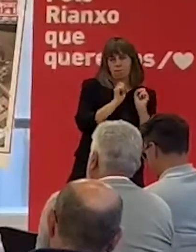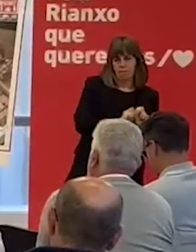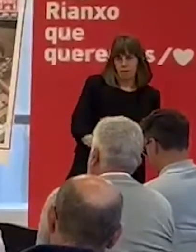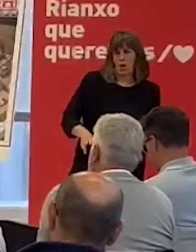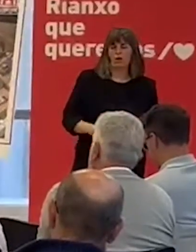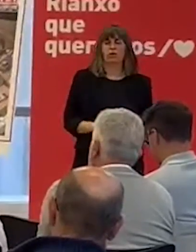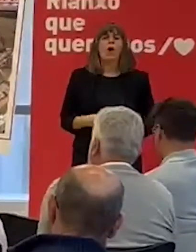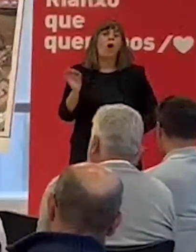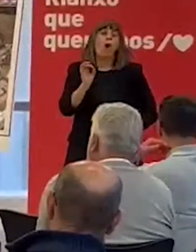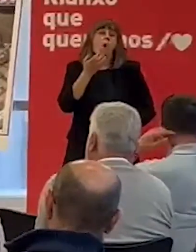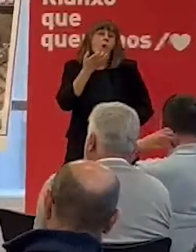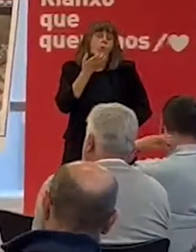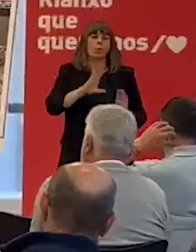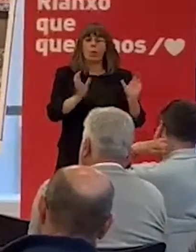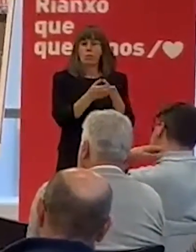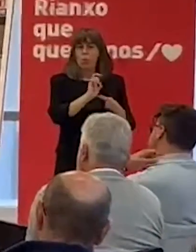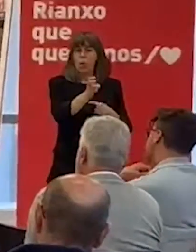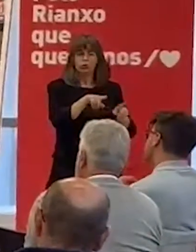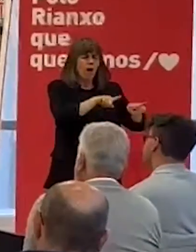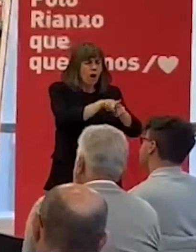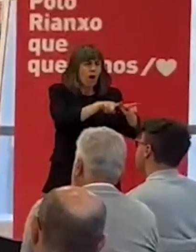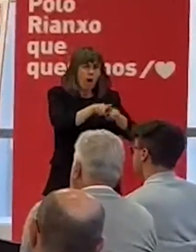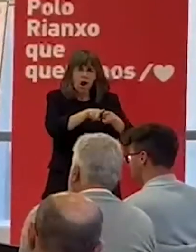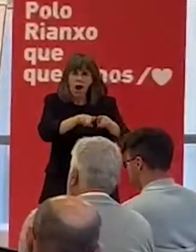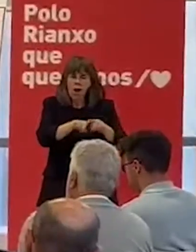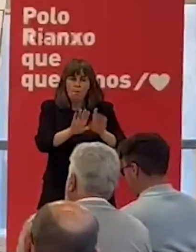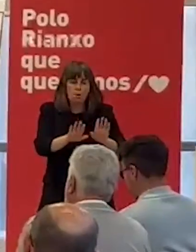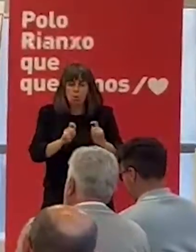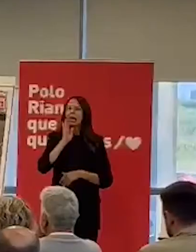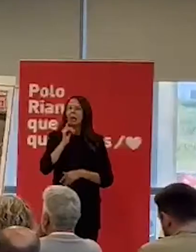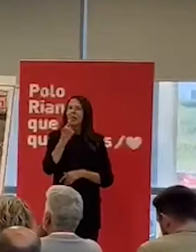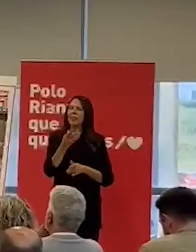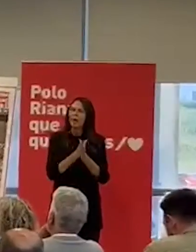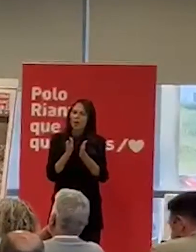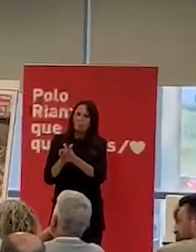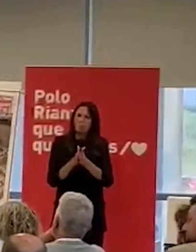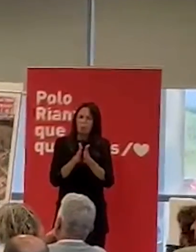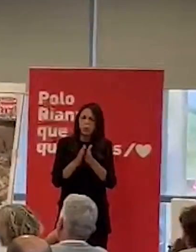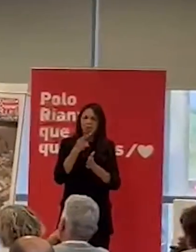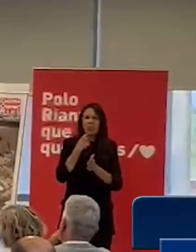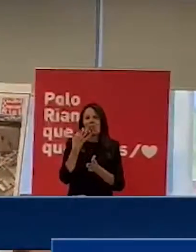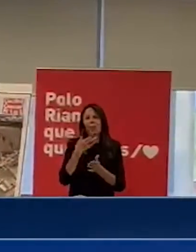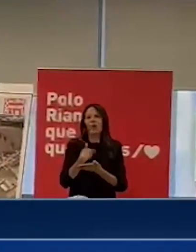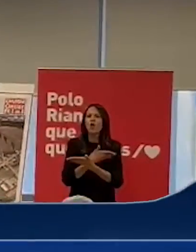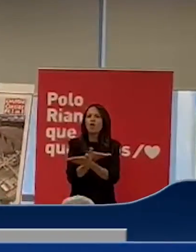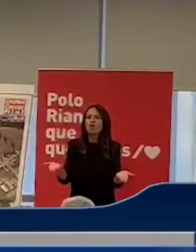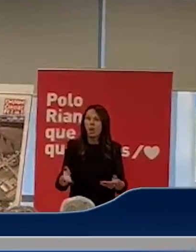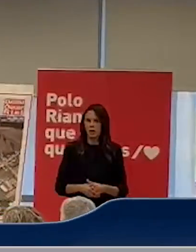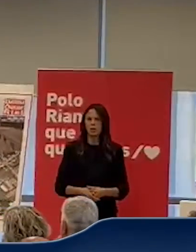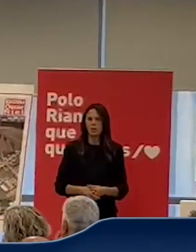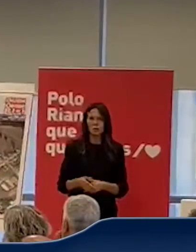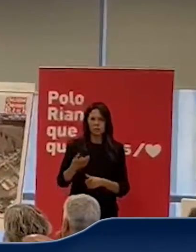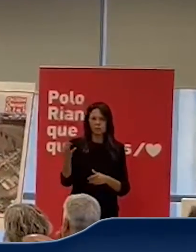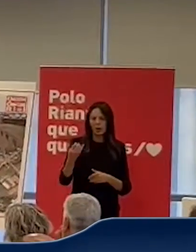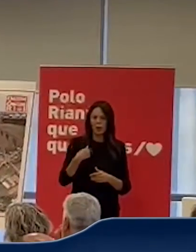critican todo, pero non aportan solucións absolutamente para nada. De que hai que confiar, e que hai que confiar nas